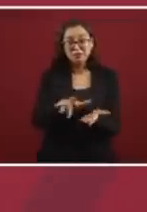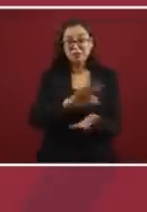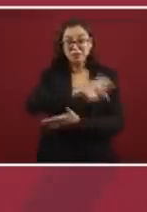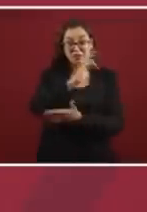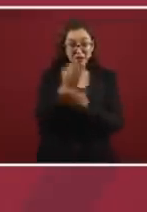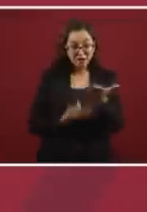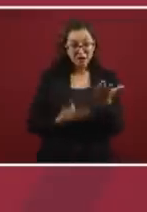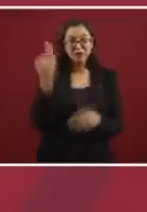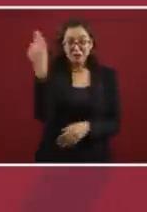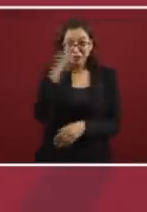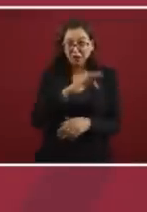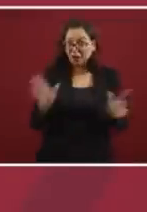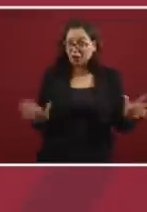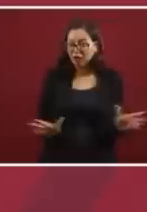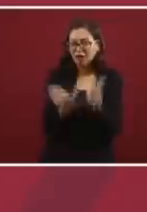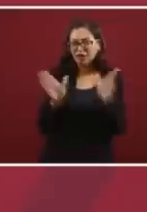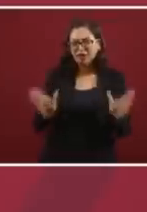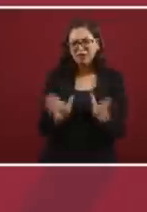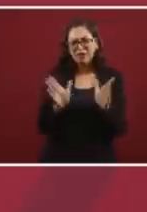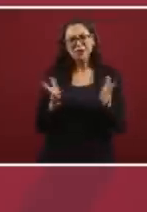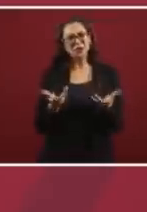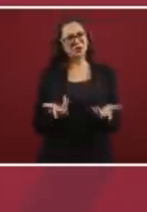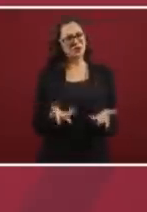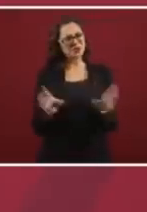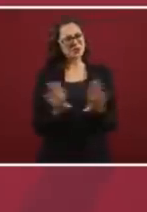falsificación de facturas